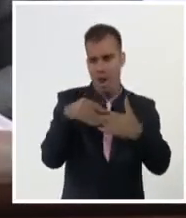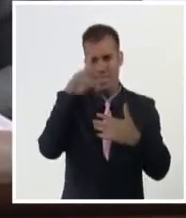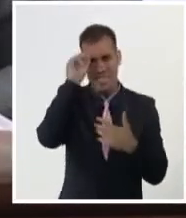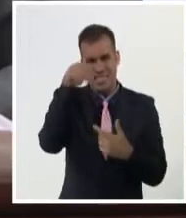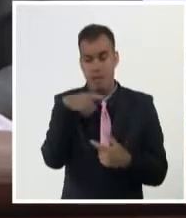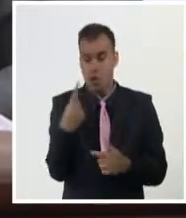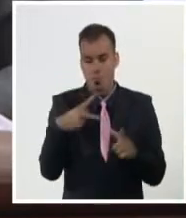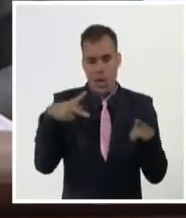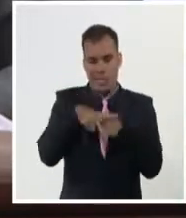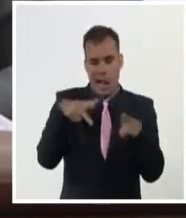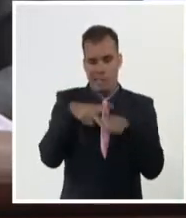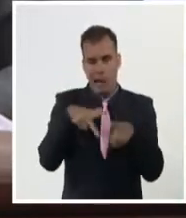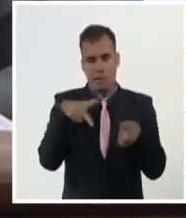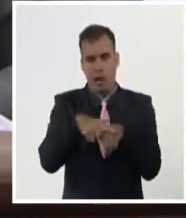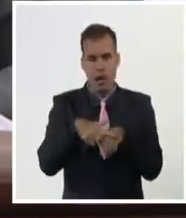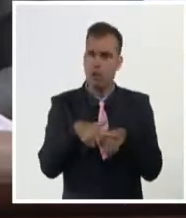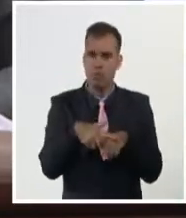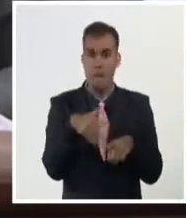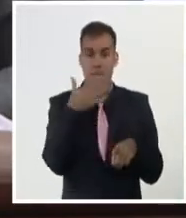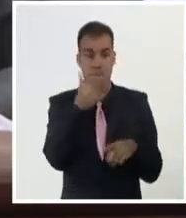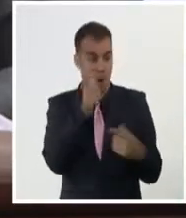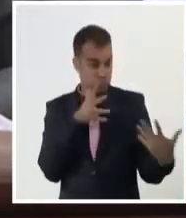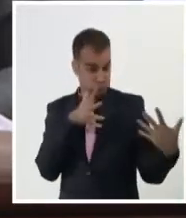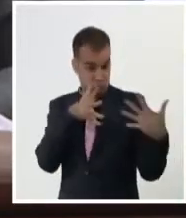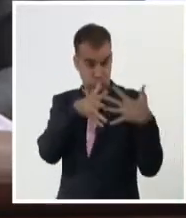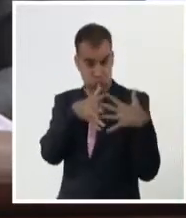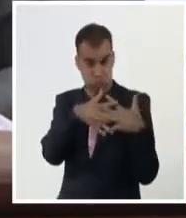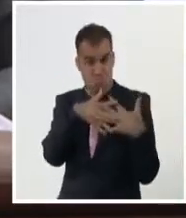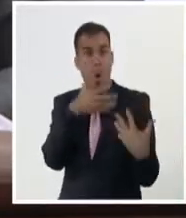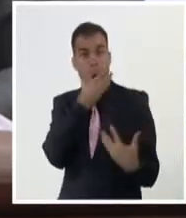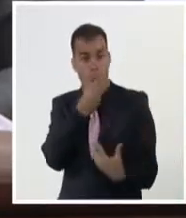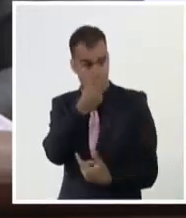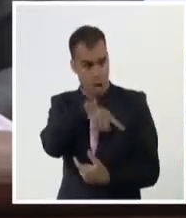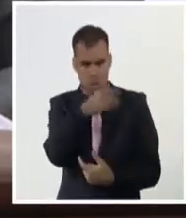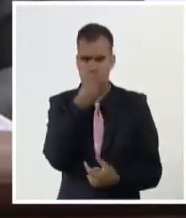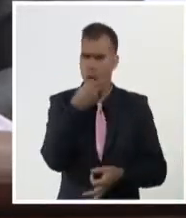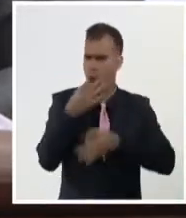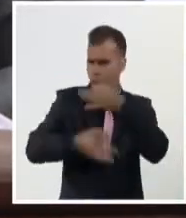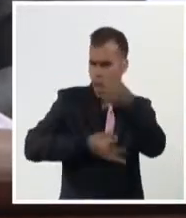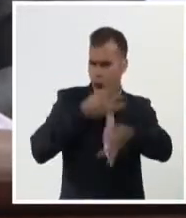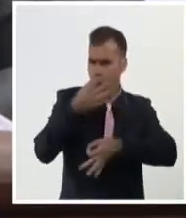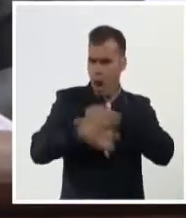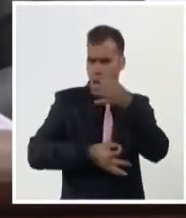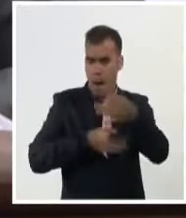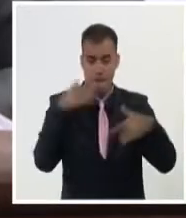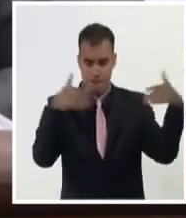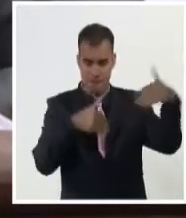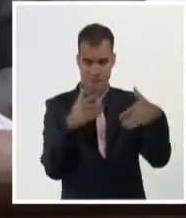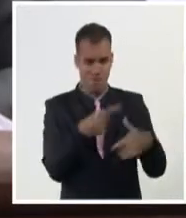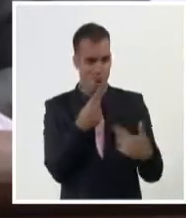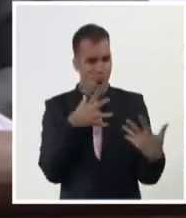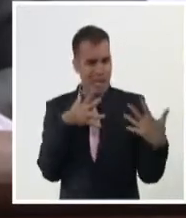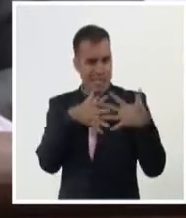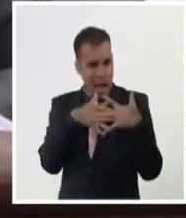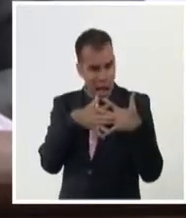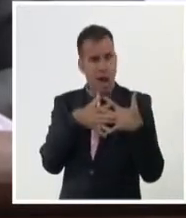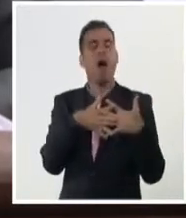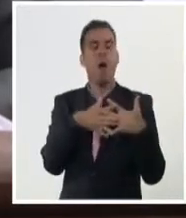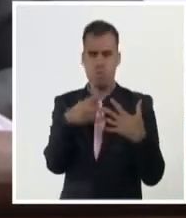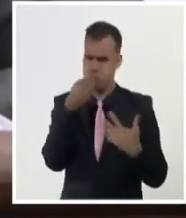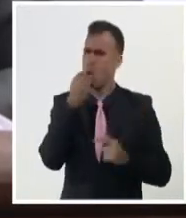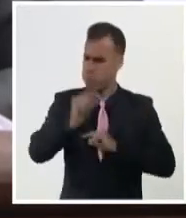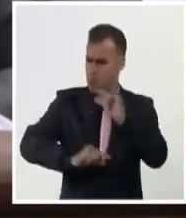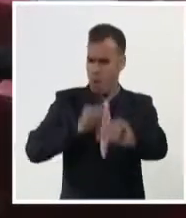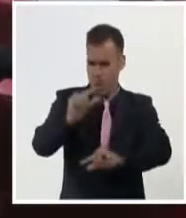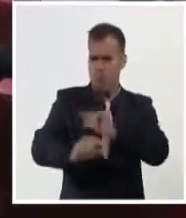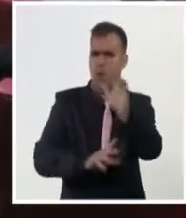el desarrollo. Y si trabajamos bien con los jóvenes, le damos esa oportunidad y ese nivel de participación y responsabilidad, las cosas avanzan